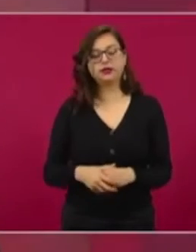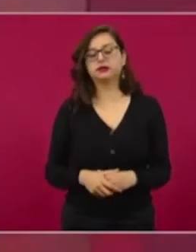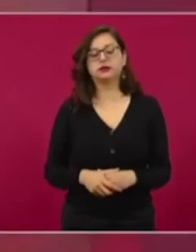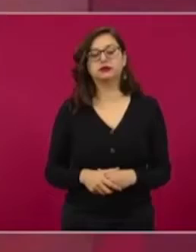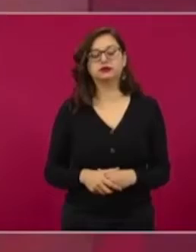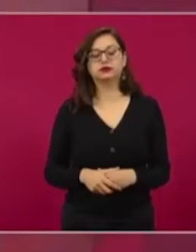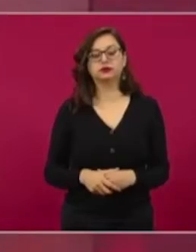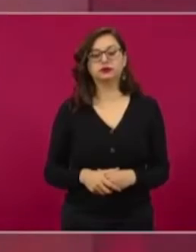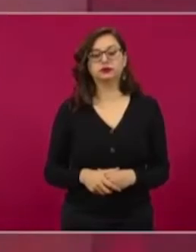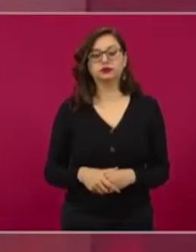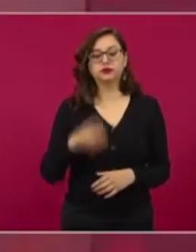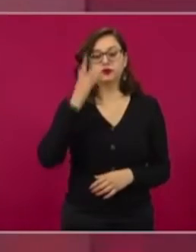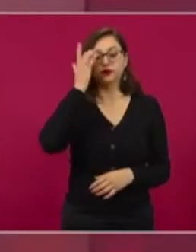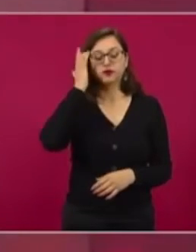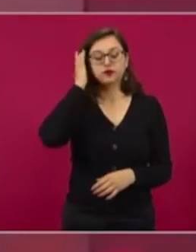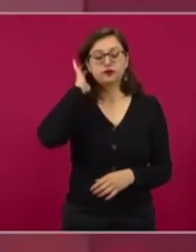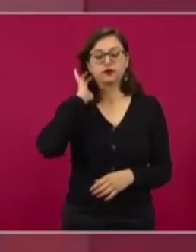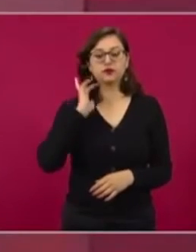es de las zonas